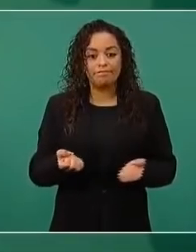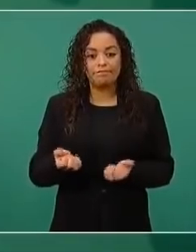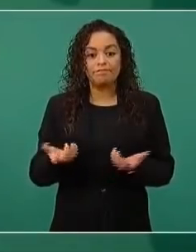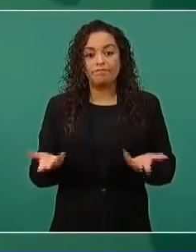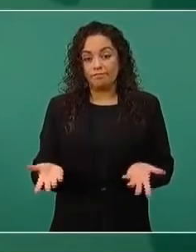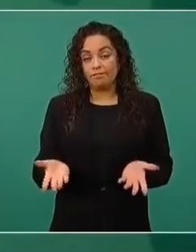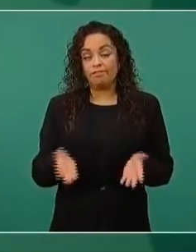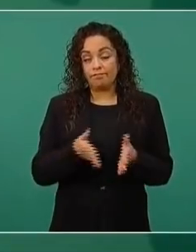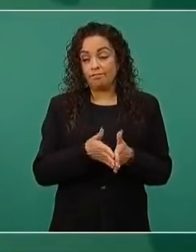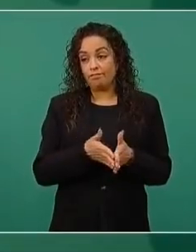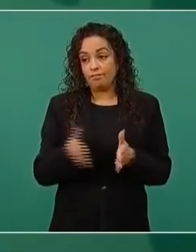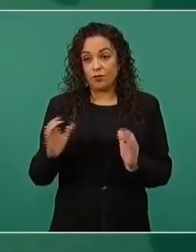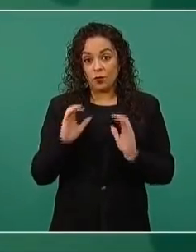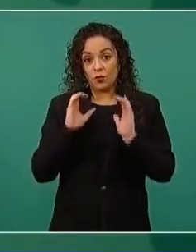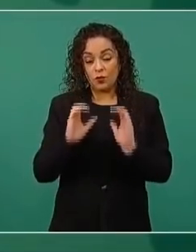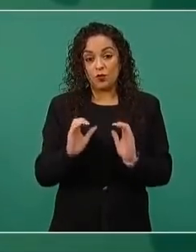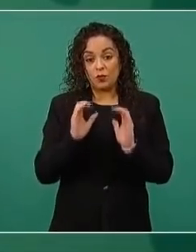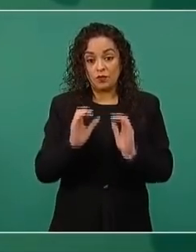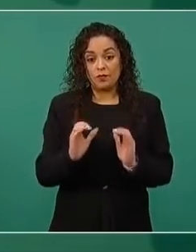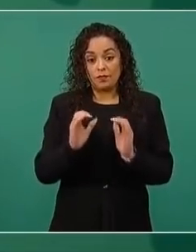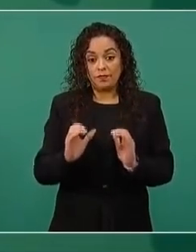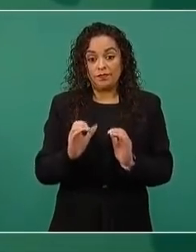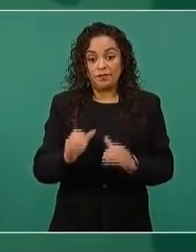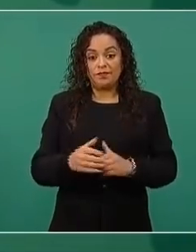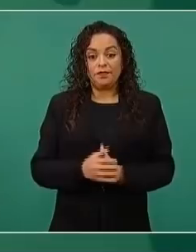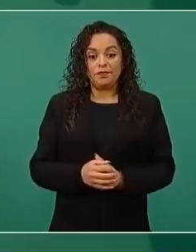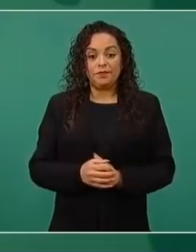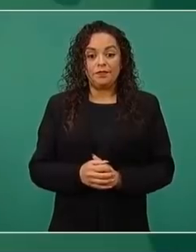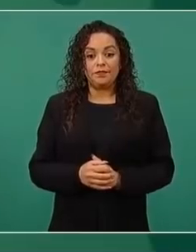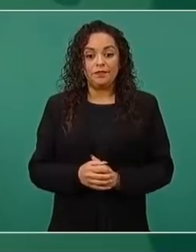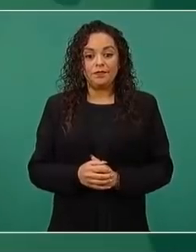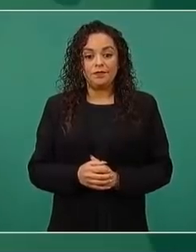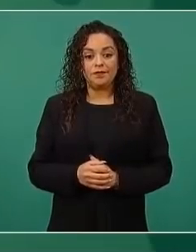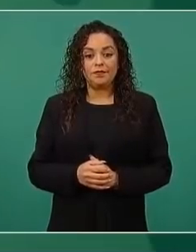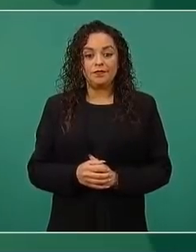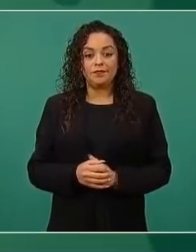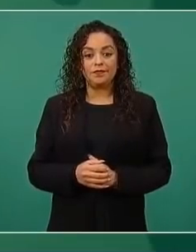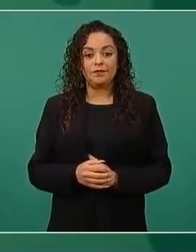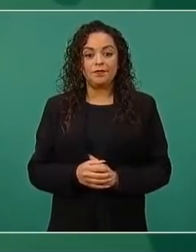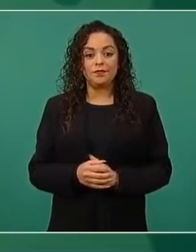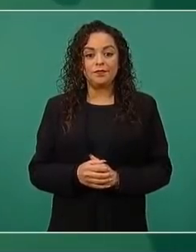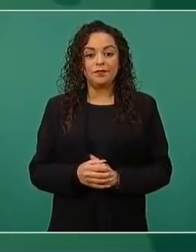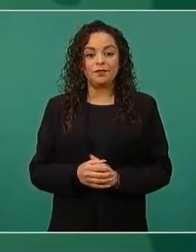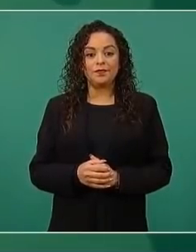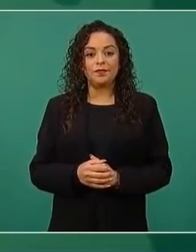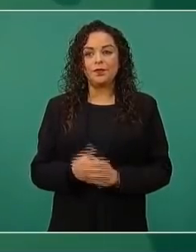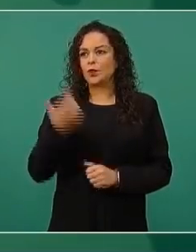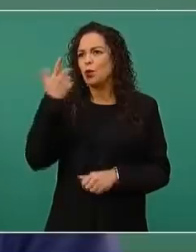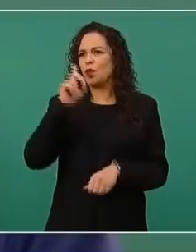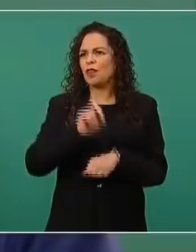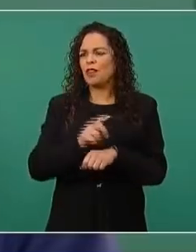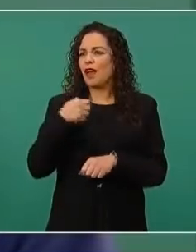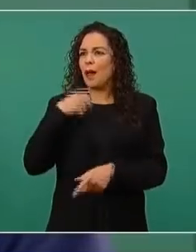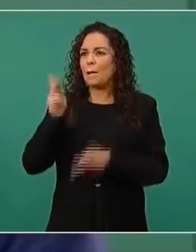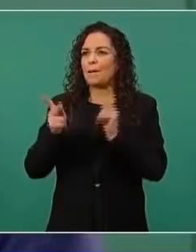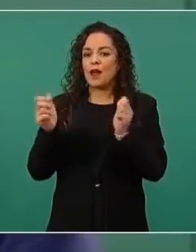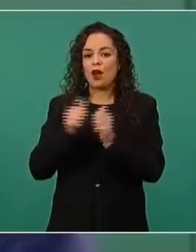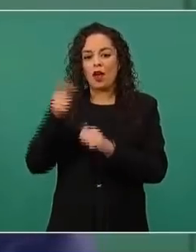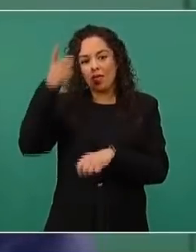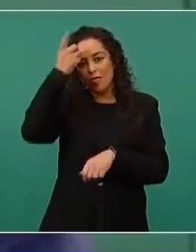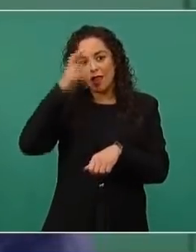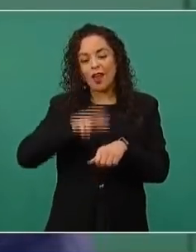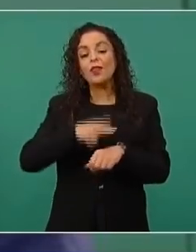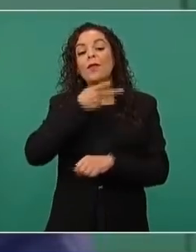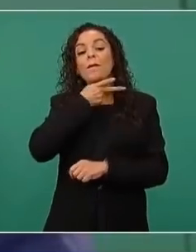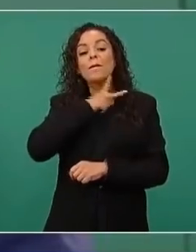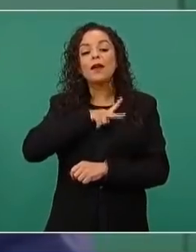rutina. El otro día estaba yo platicando con el director de Pemex y